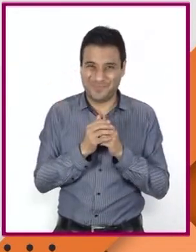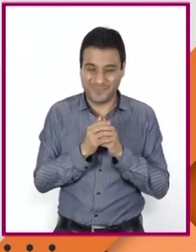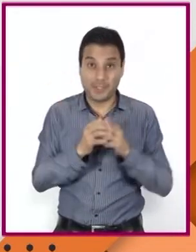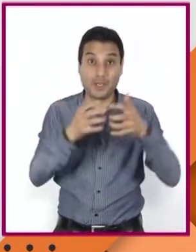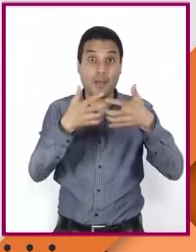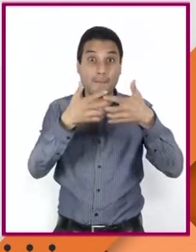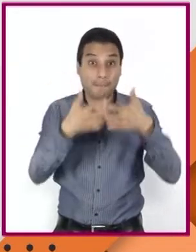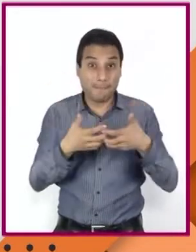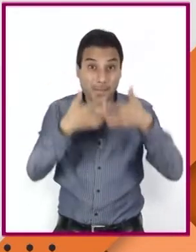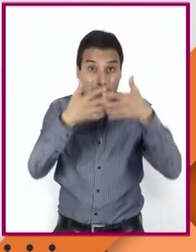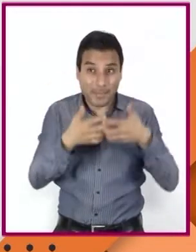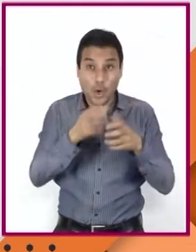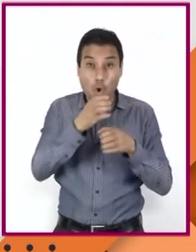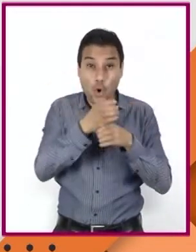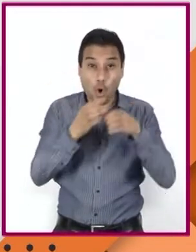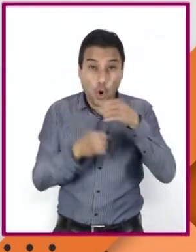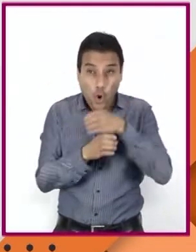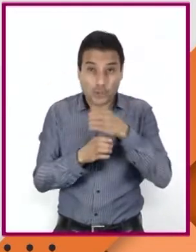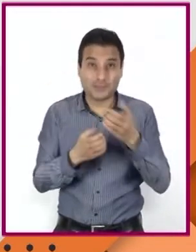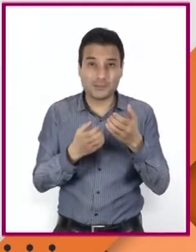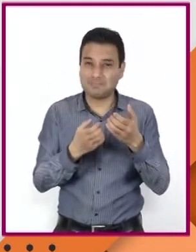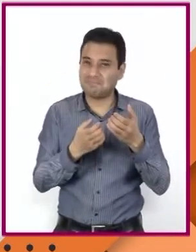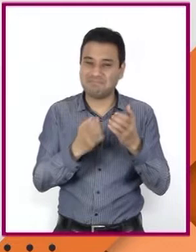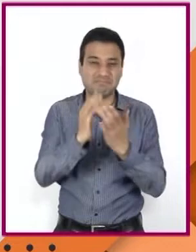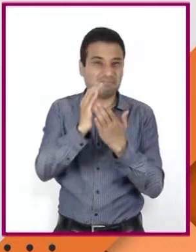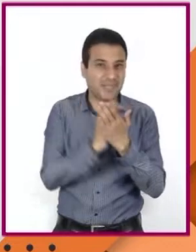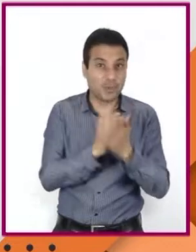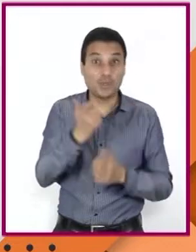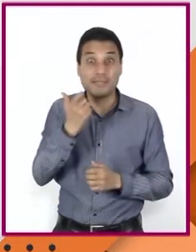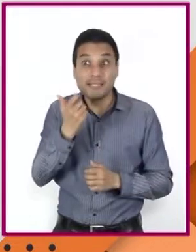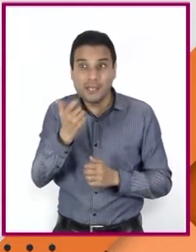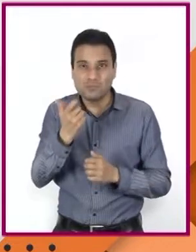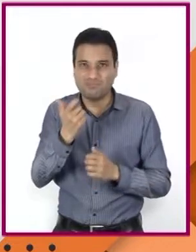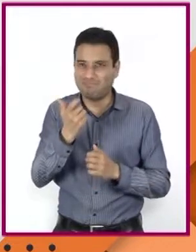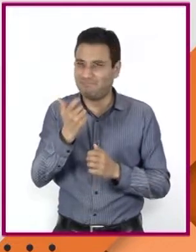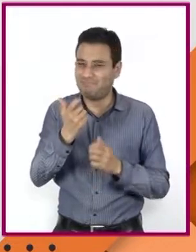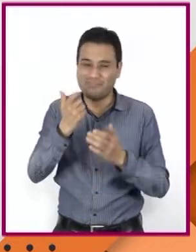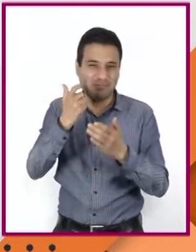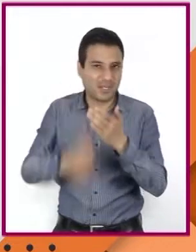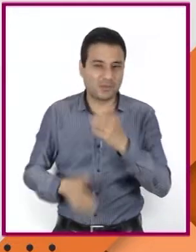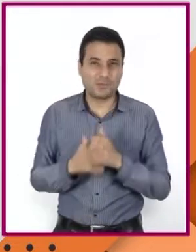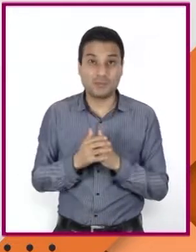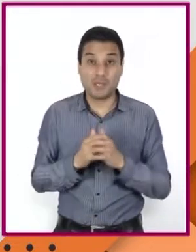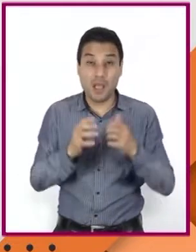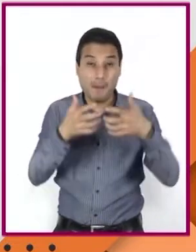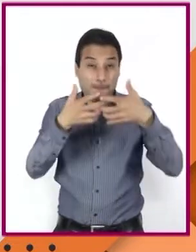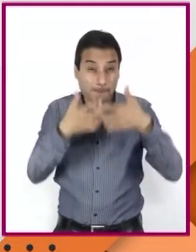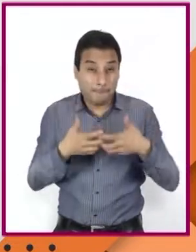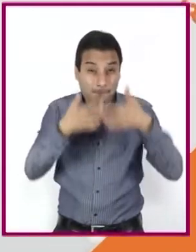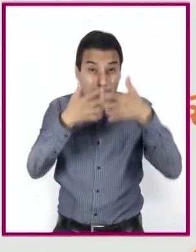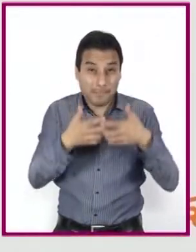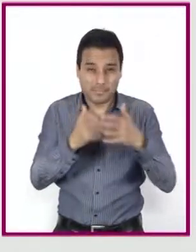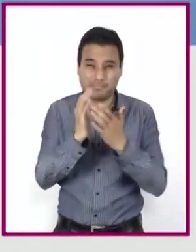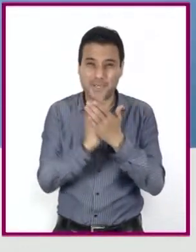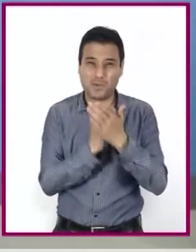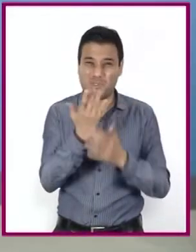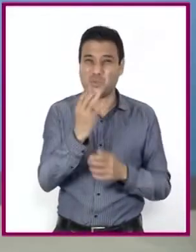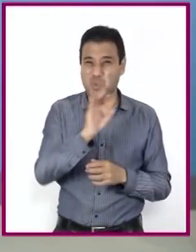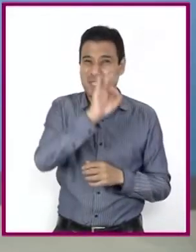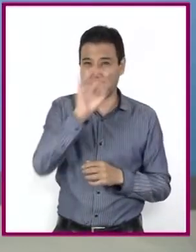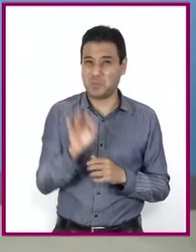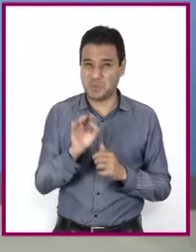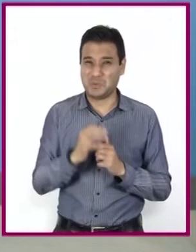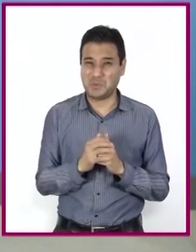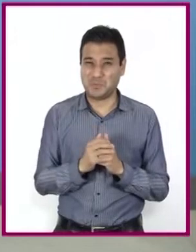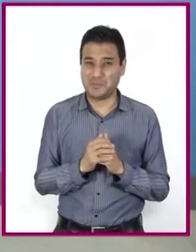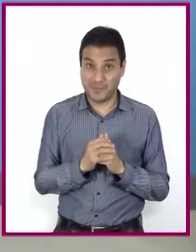precios se desplomaron como nunca. La producción industrial llegó a caer hasta casi la mitad, mientras que